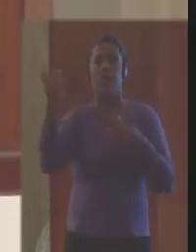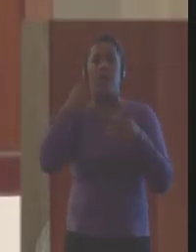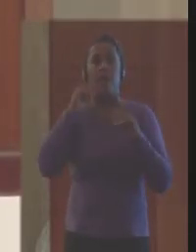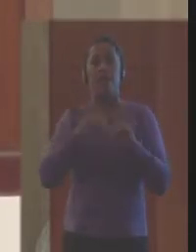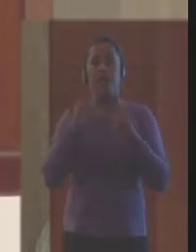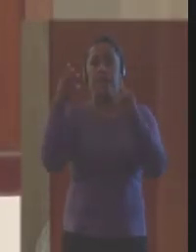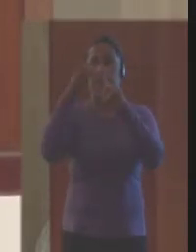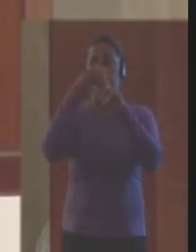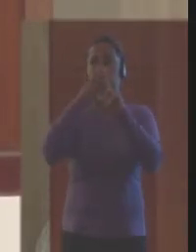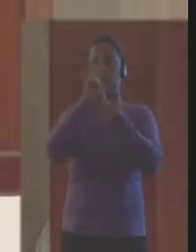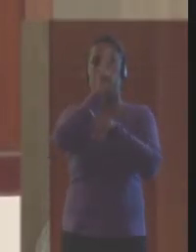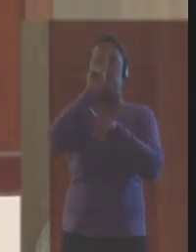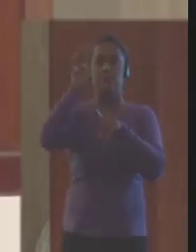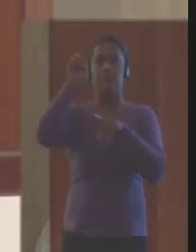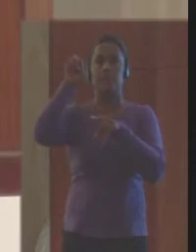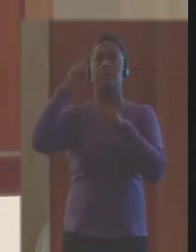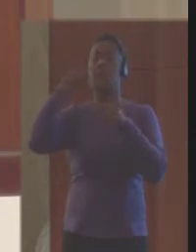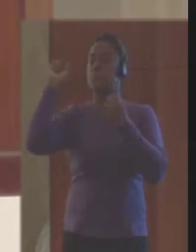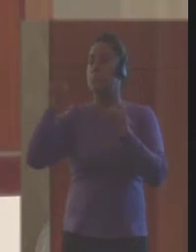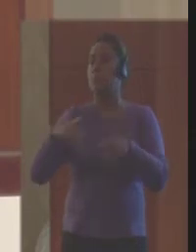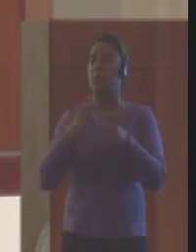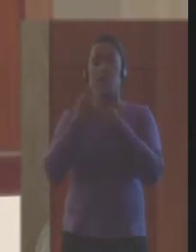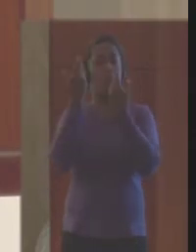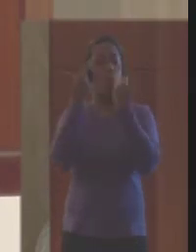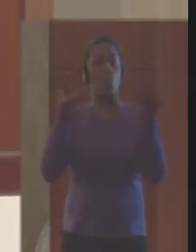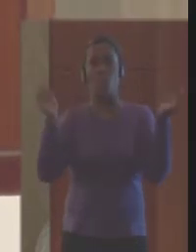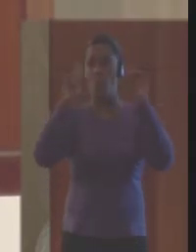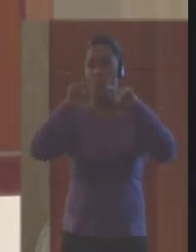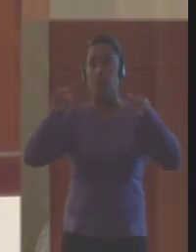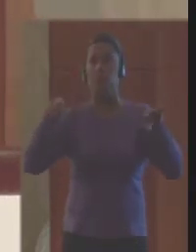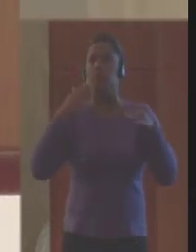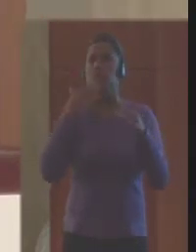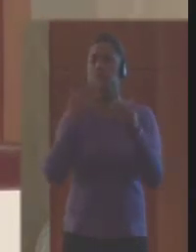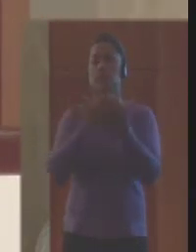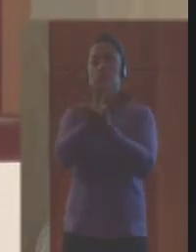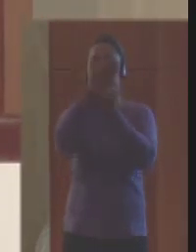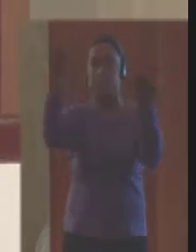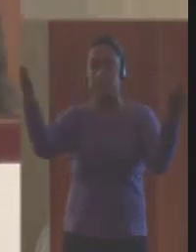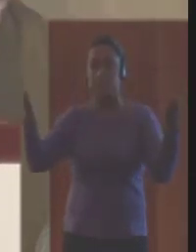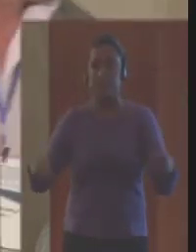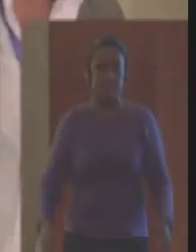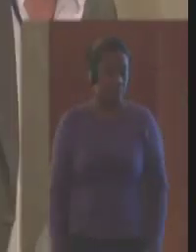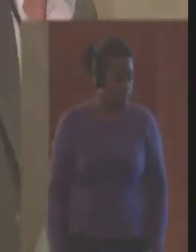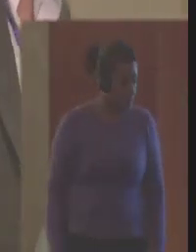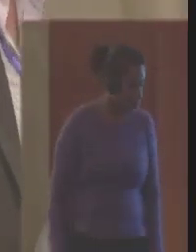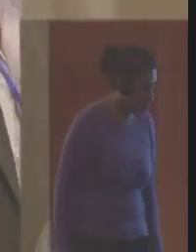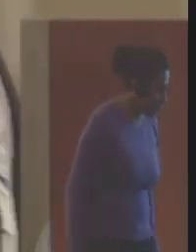y encontrar toda la serie de información que quieran compartir sobre este tema. Mil y mil gracias.